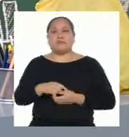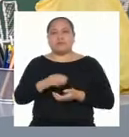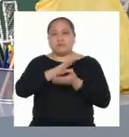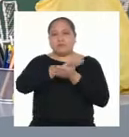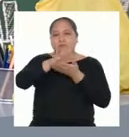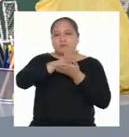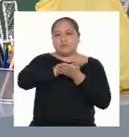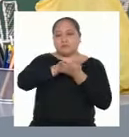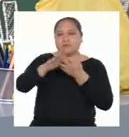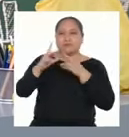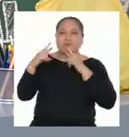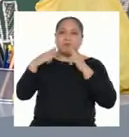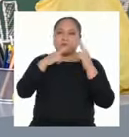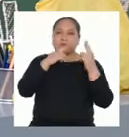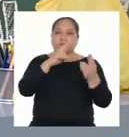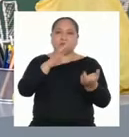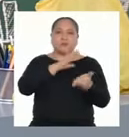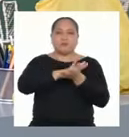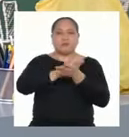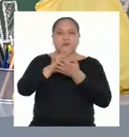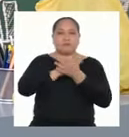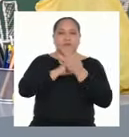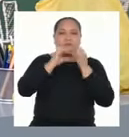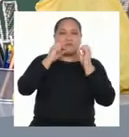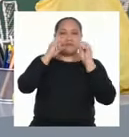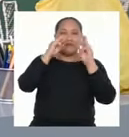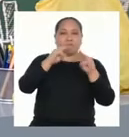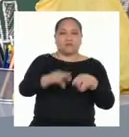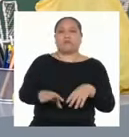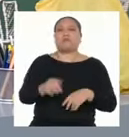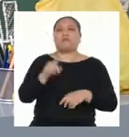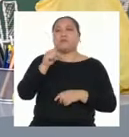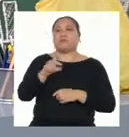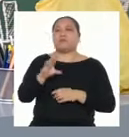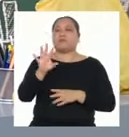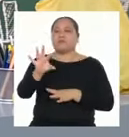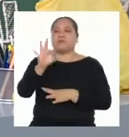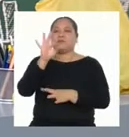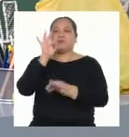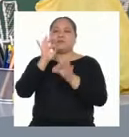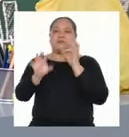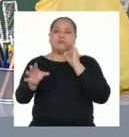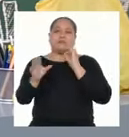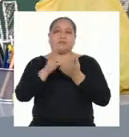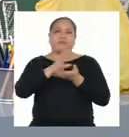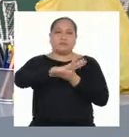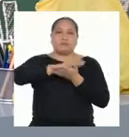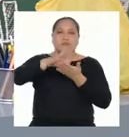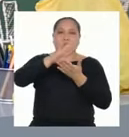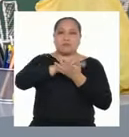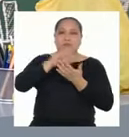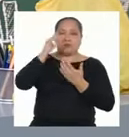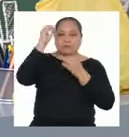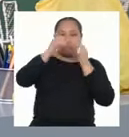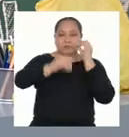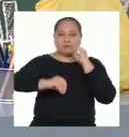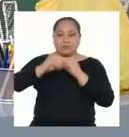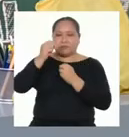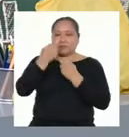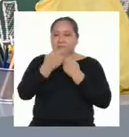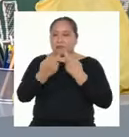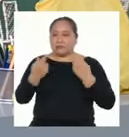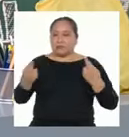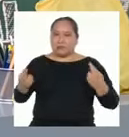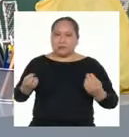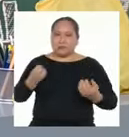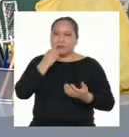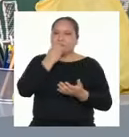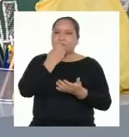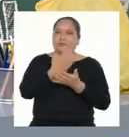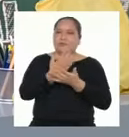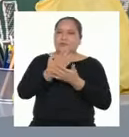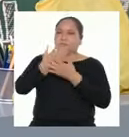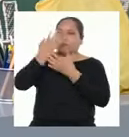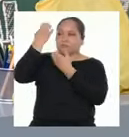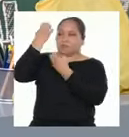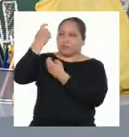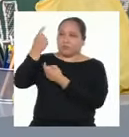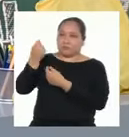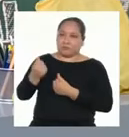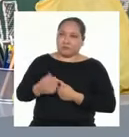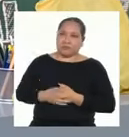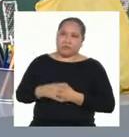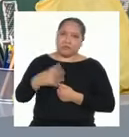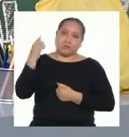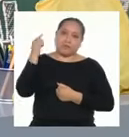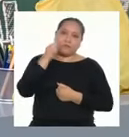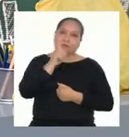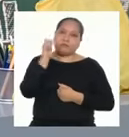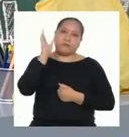limpieza de ríos y mares, ¿no? Ya que, si se encuentran limpios, generarán recursos beneficiosos para la economía. El